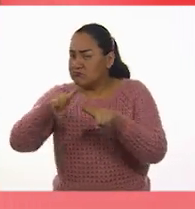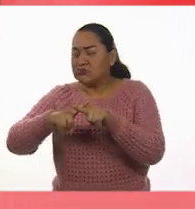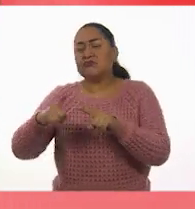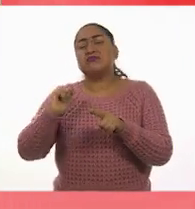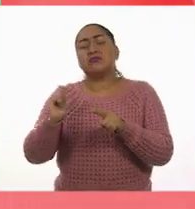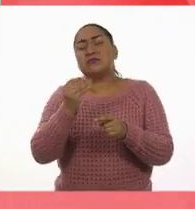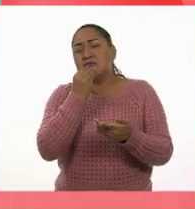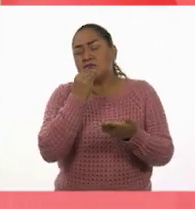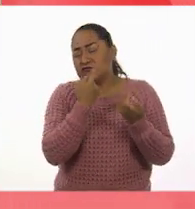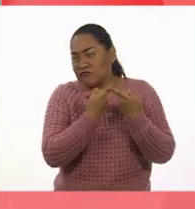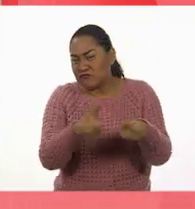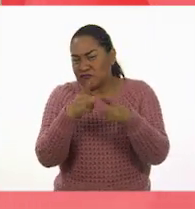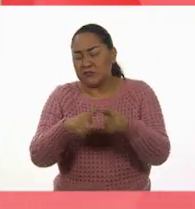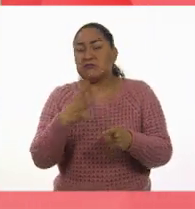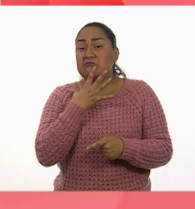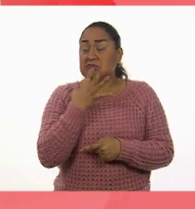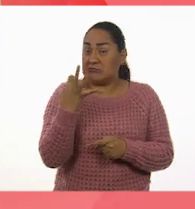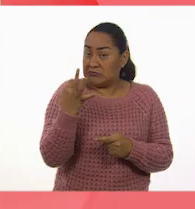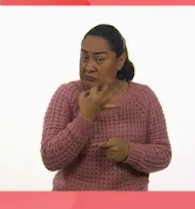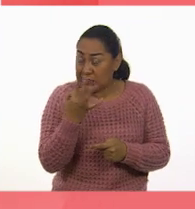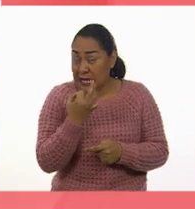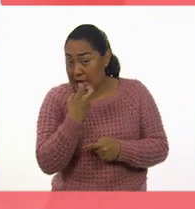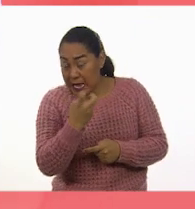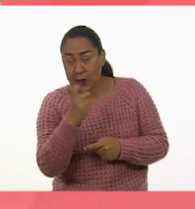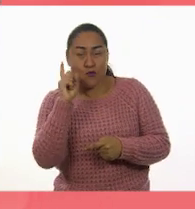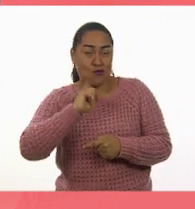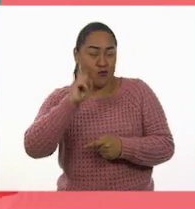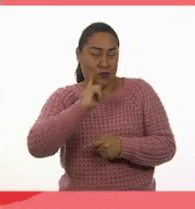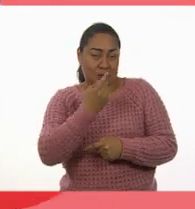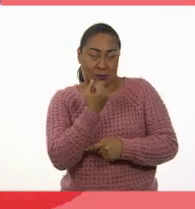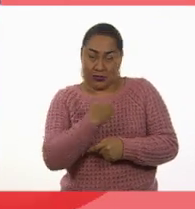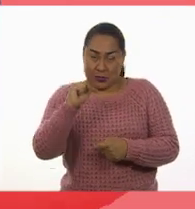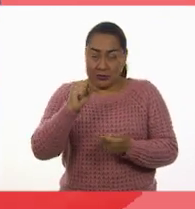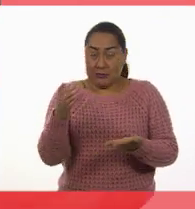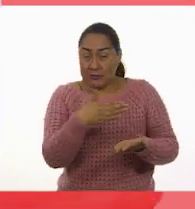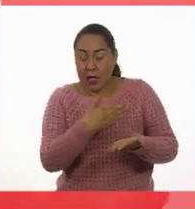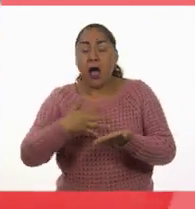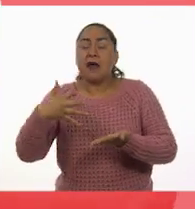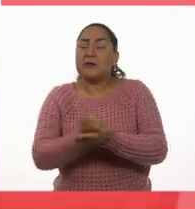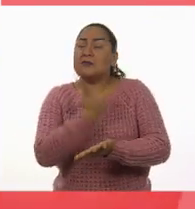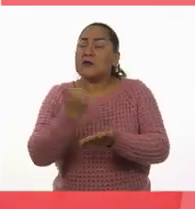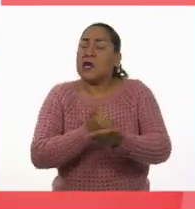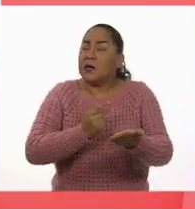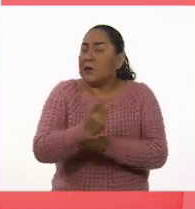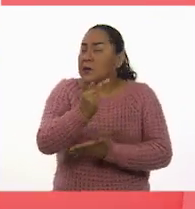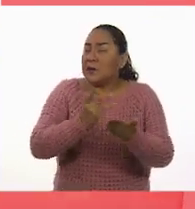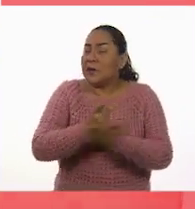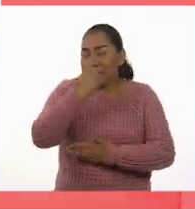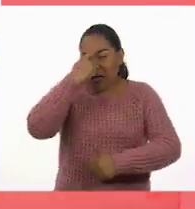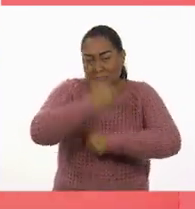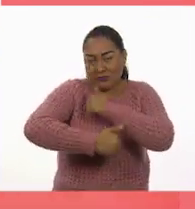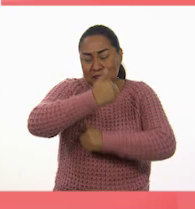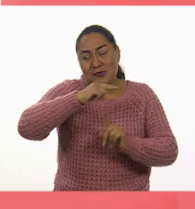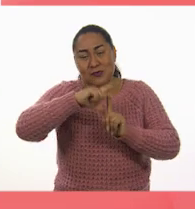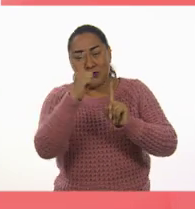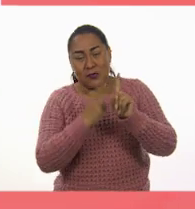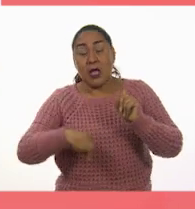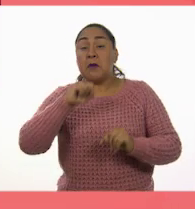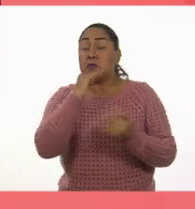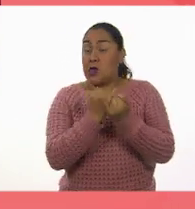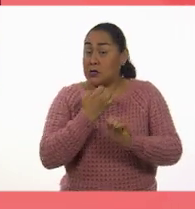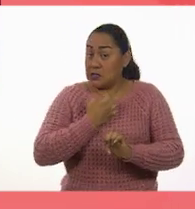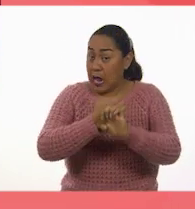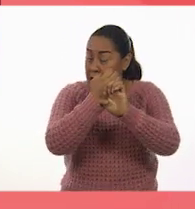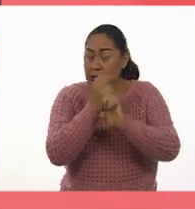muestras culinarias, rica gastronomía, cuyas cocineras tradicionales han ganado premios a nivel mundial. Además, el estado